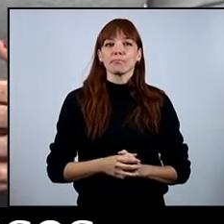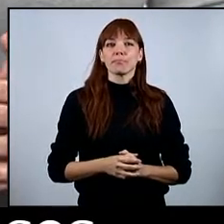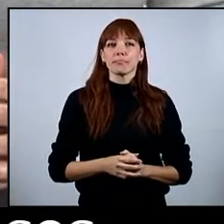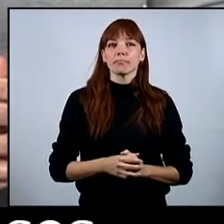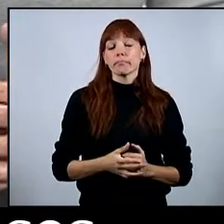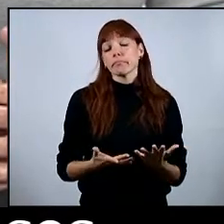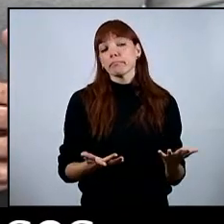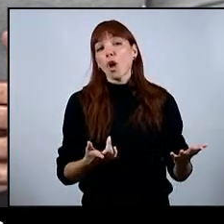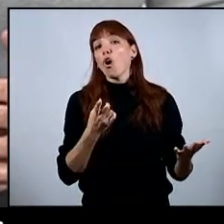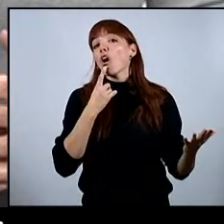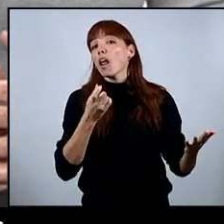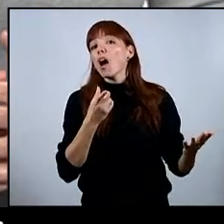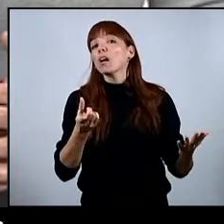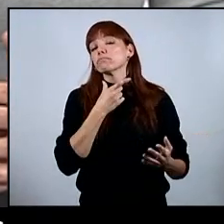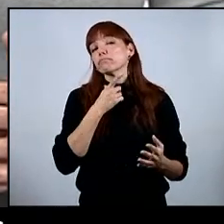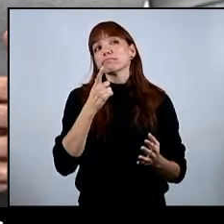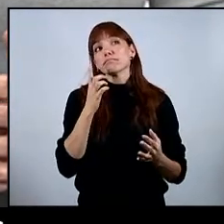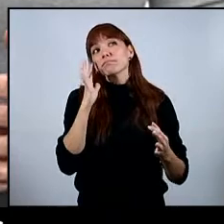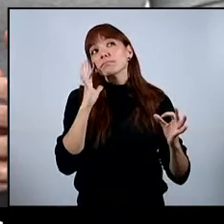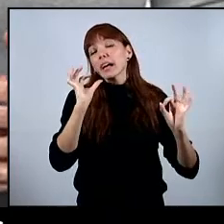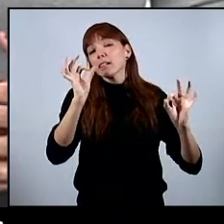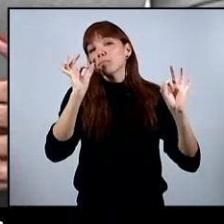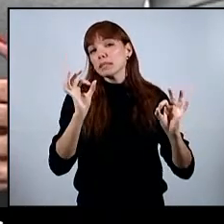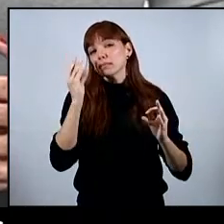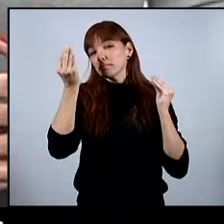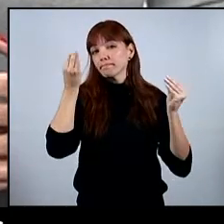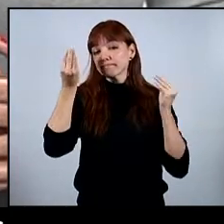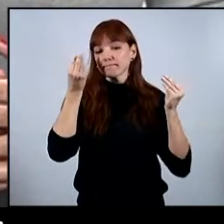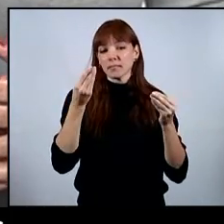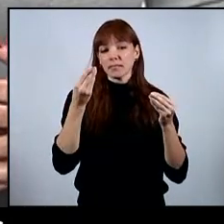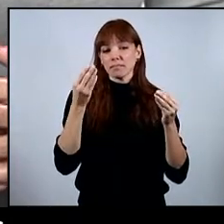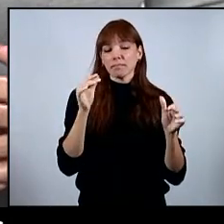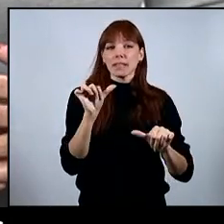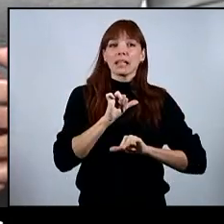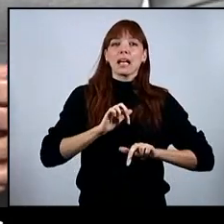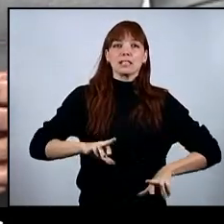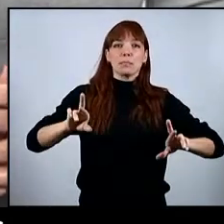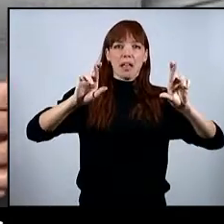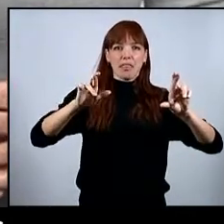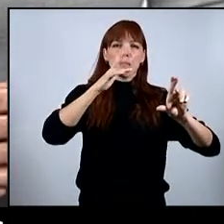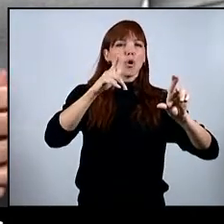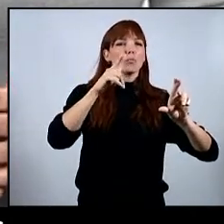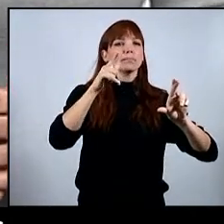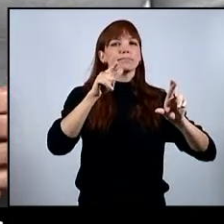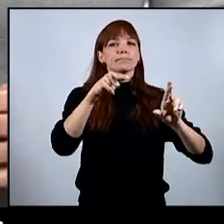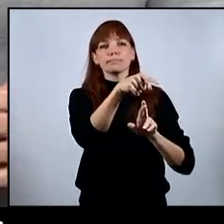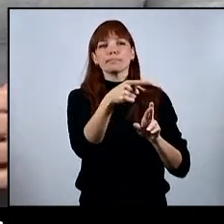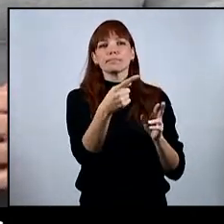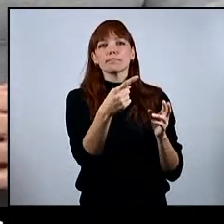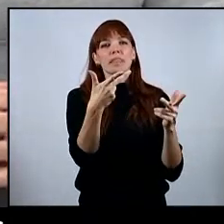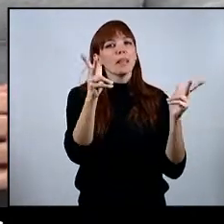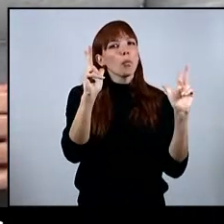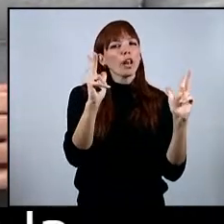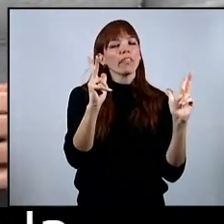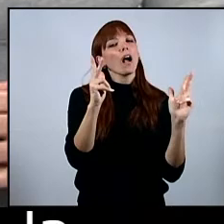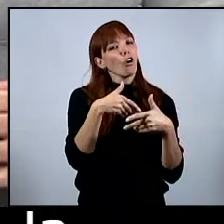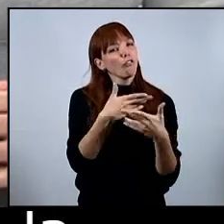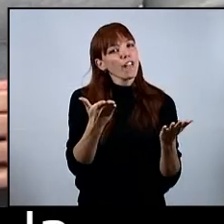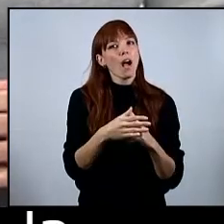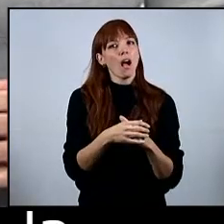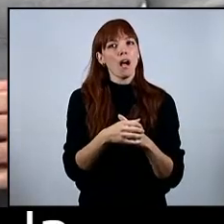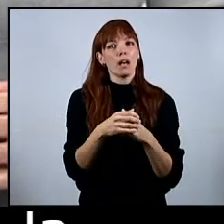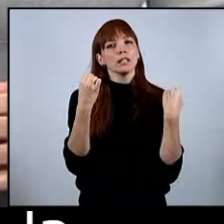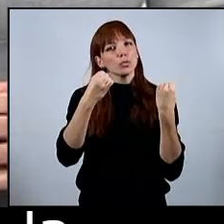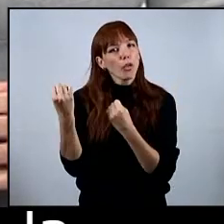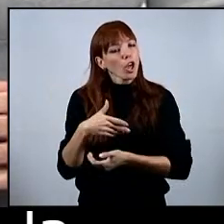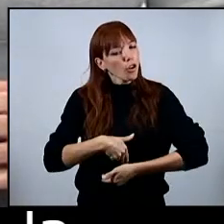creer que hay esperanza. Yo confío en la democracia, confío en nuestras instituciones, confío en los